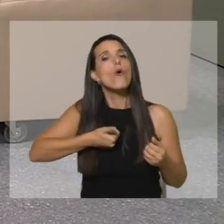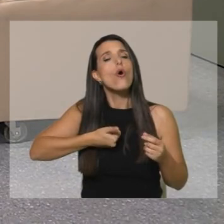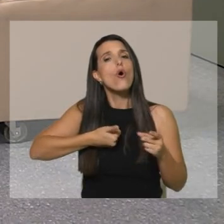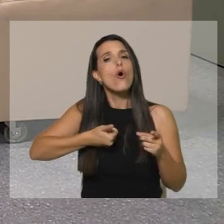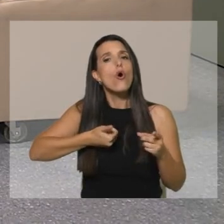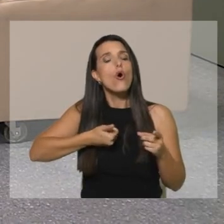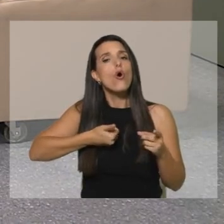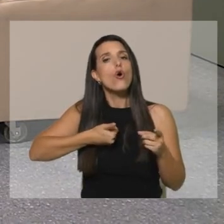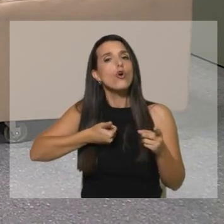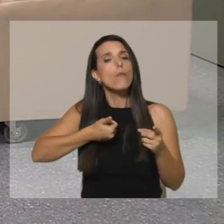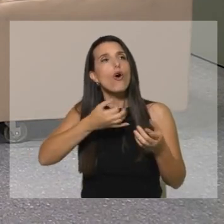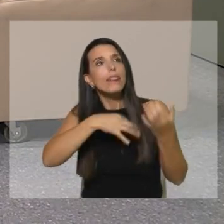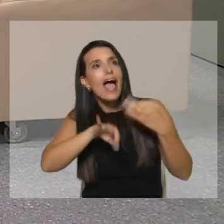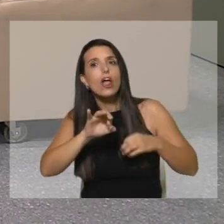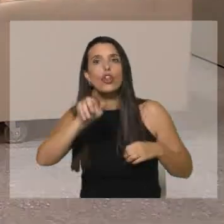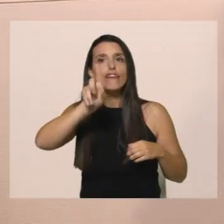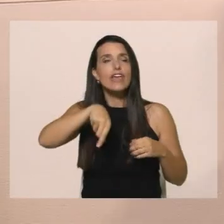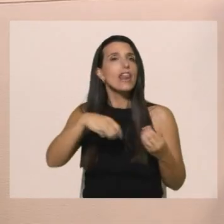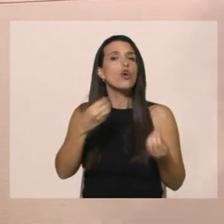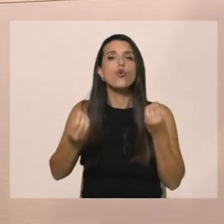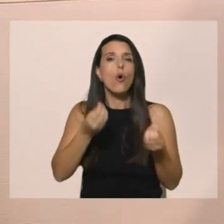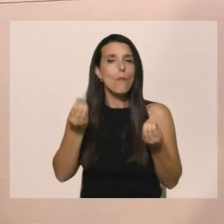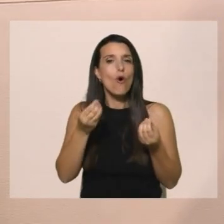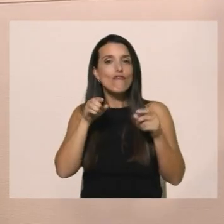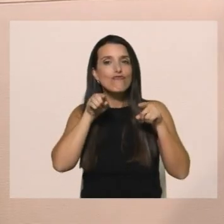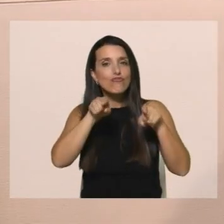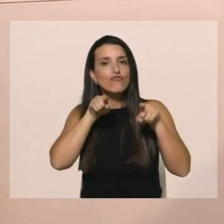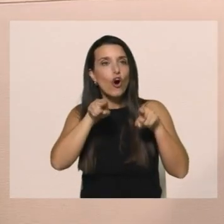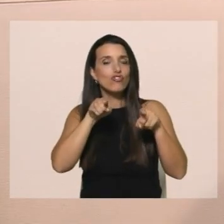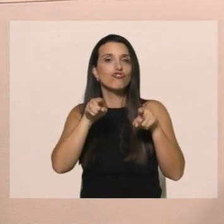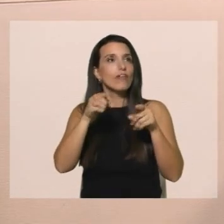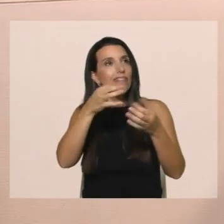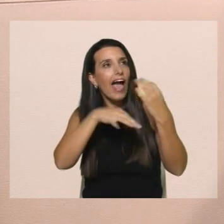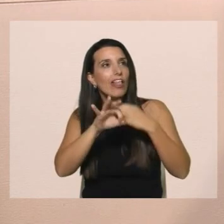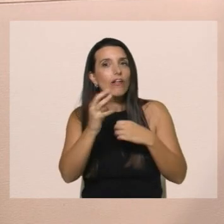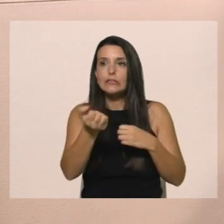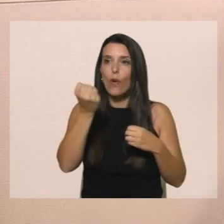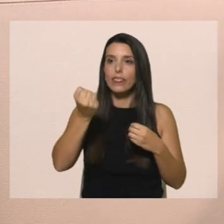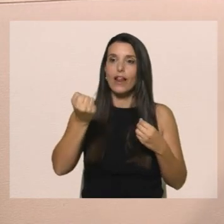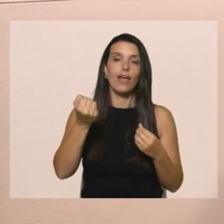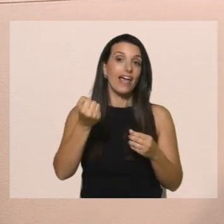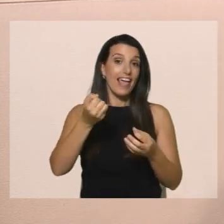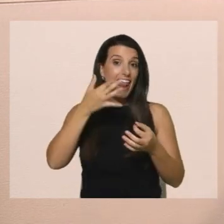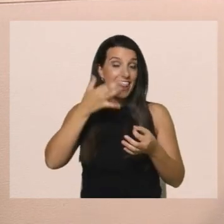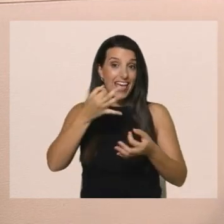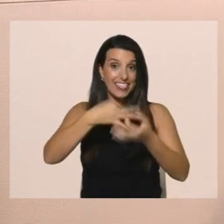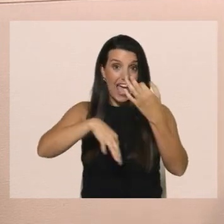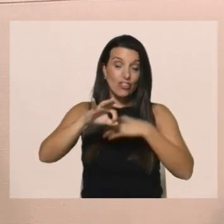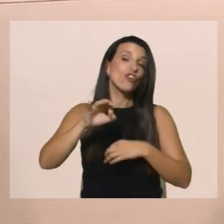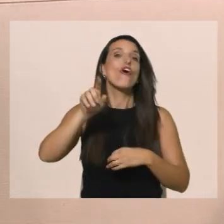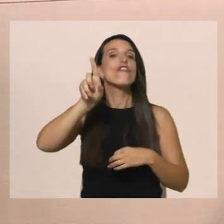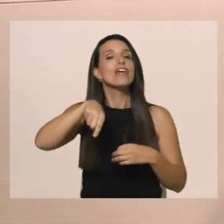o cómo te llega la obra, si nace de vos, cómo es que vos llegás a la obra de teatro. La obra de teatro en realidad surgió por